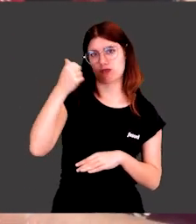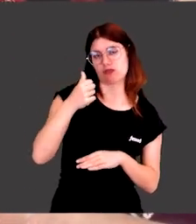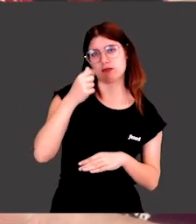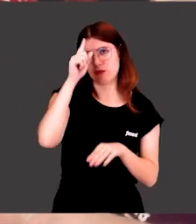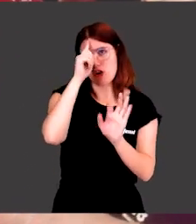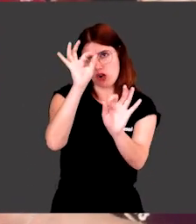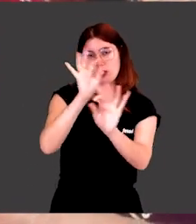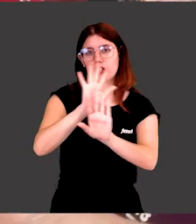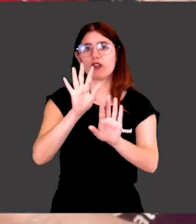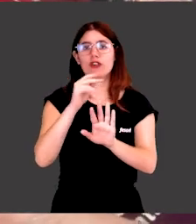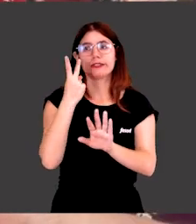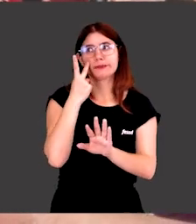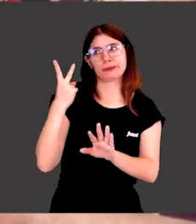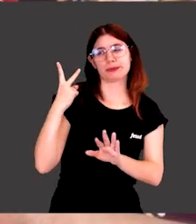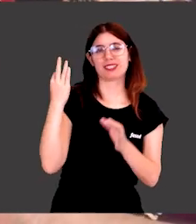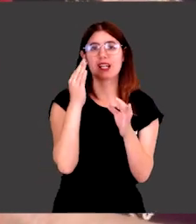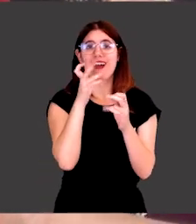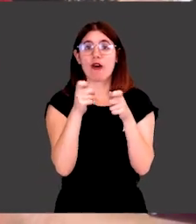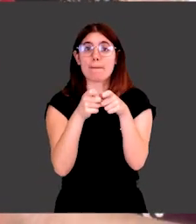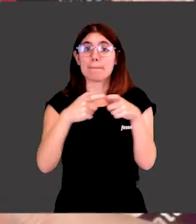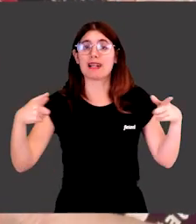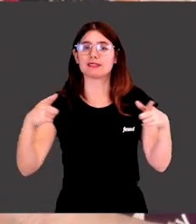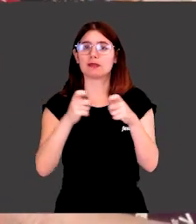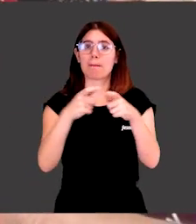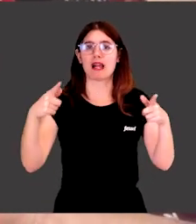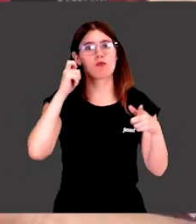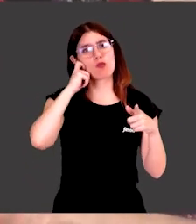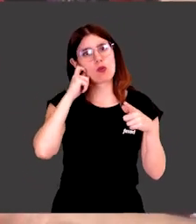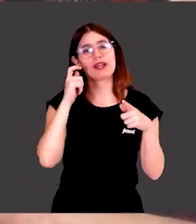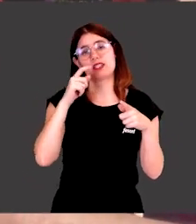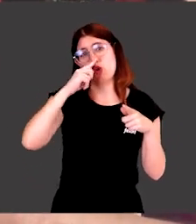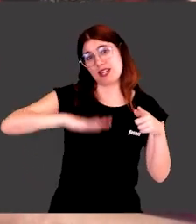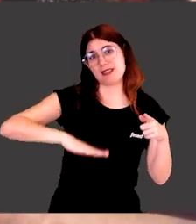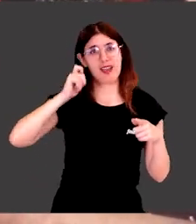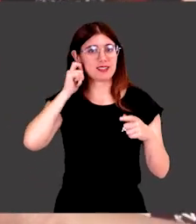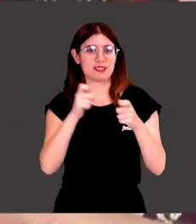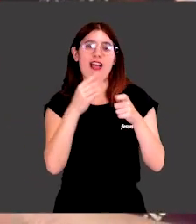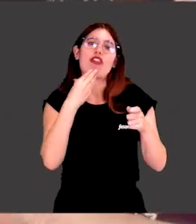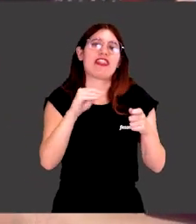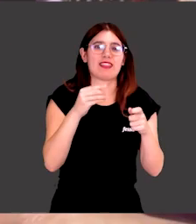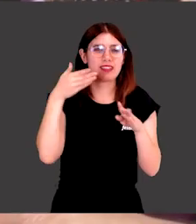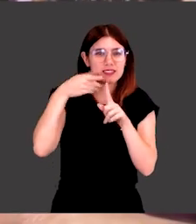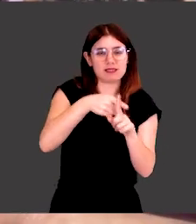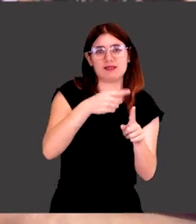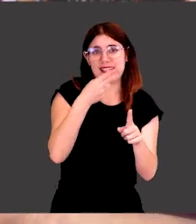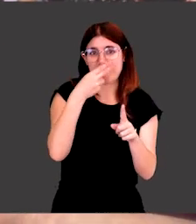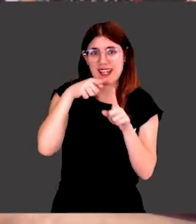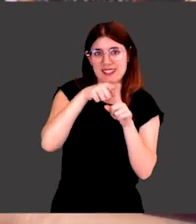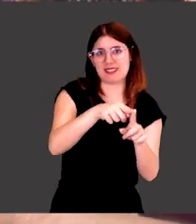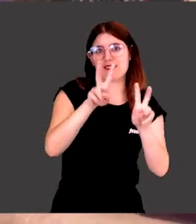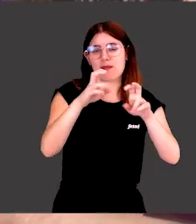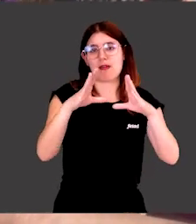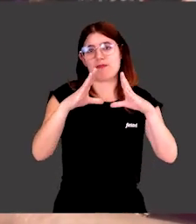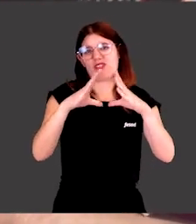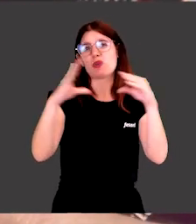décadas, como es lógico y hemos estado viendo, estaba aumentando el número de mujeres, de niñas y adolescentes que se